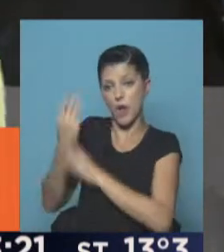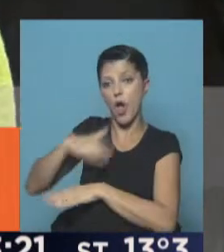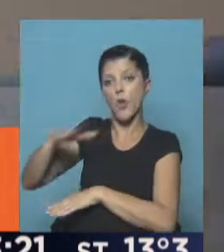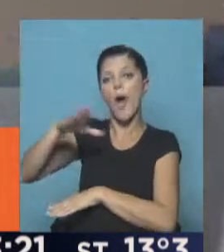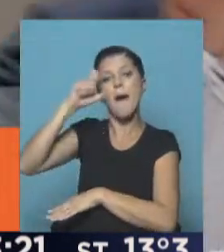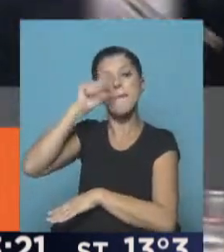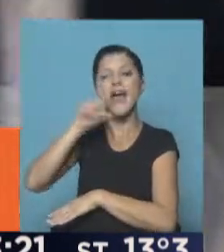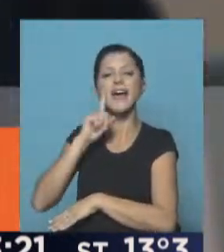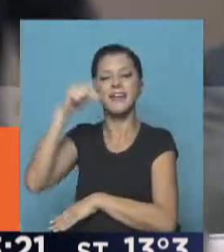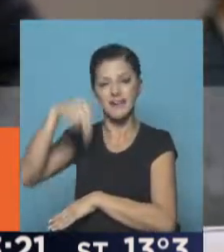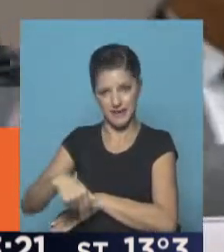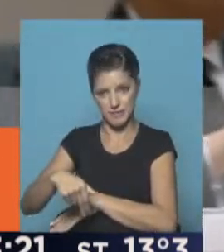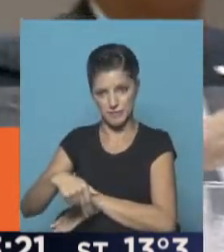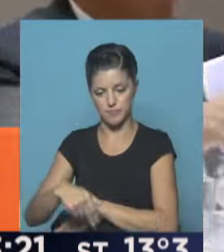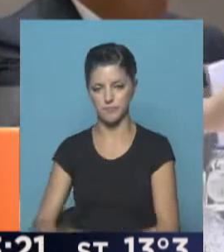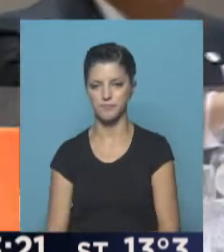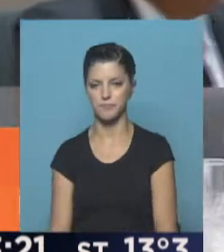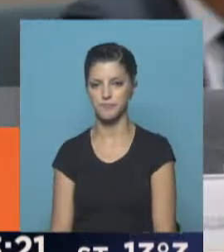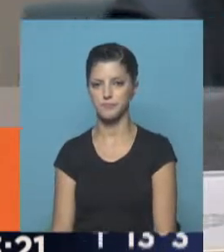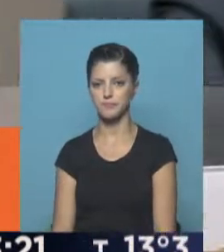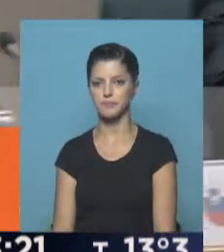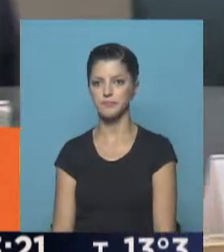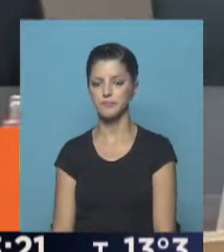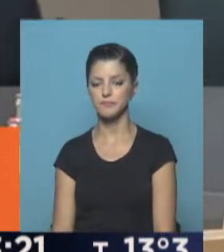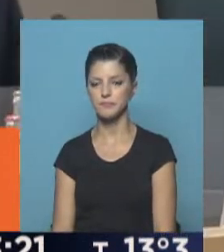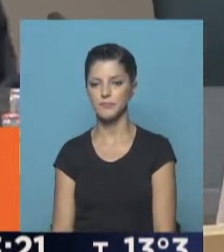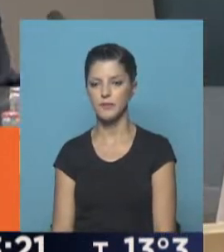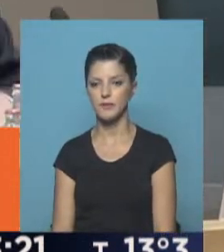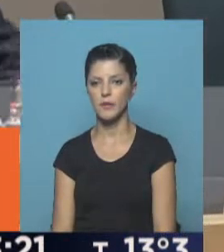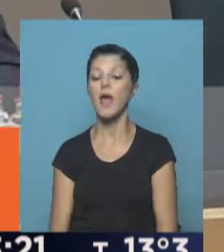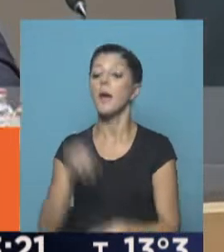austeridad fiscal como primer mandamiento. A cambio de este